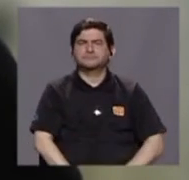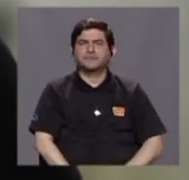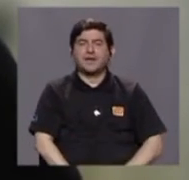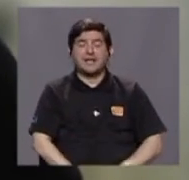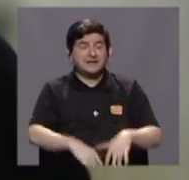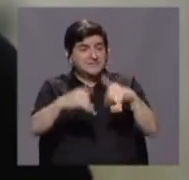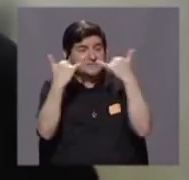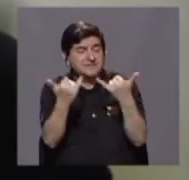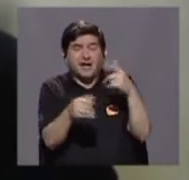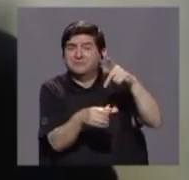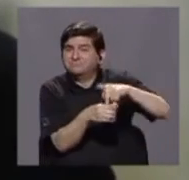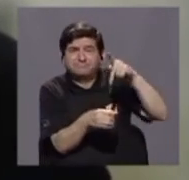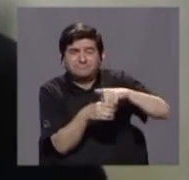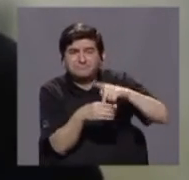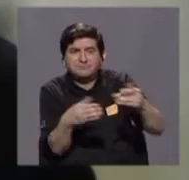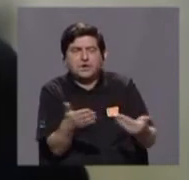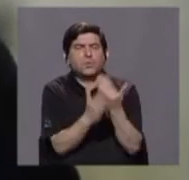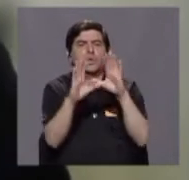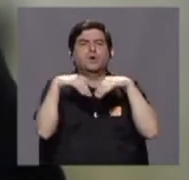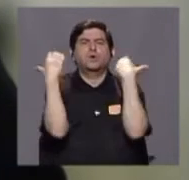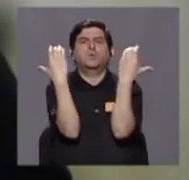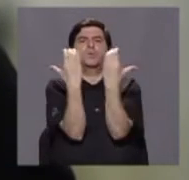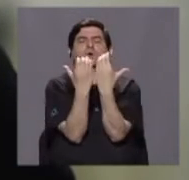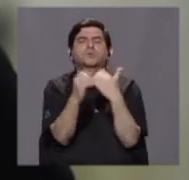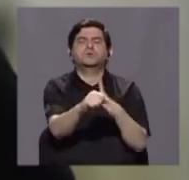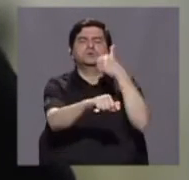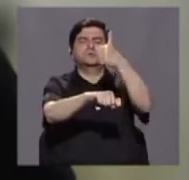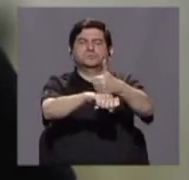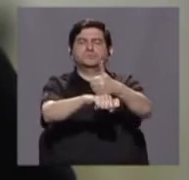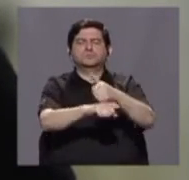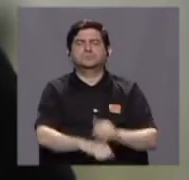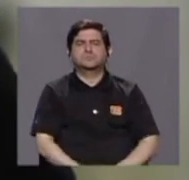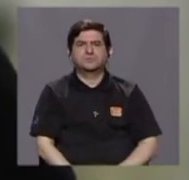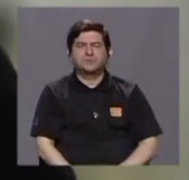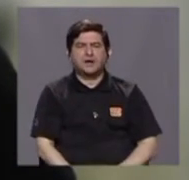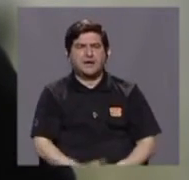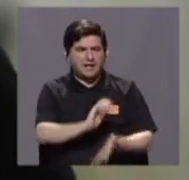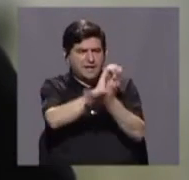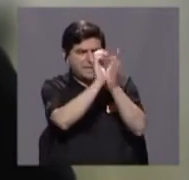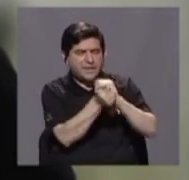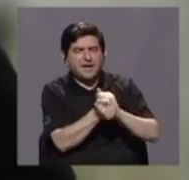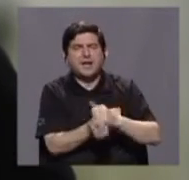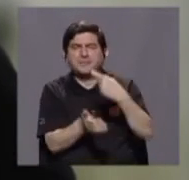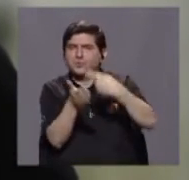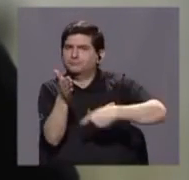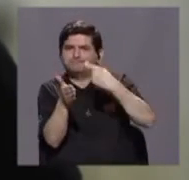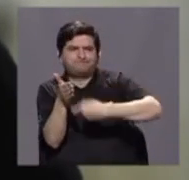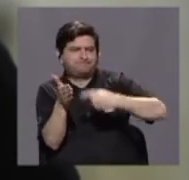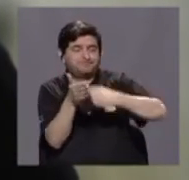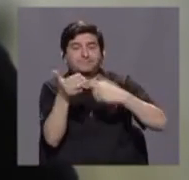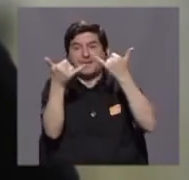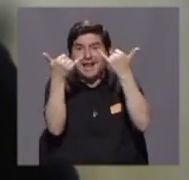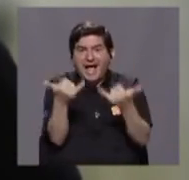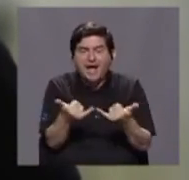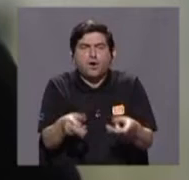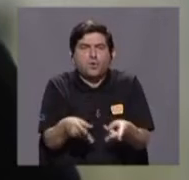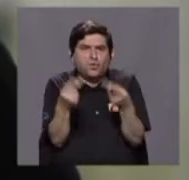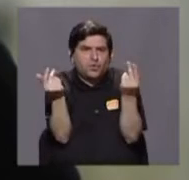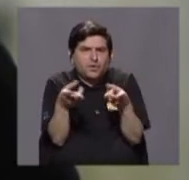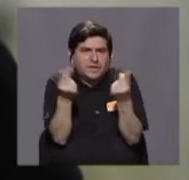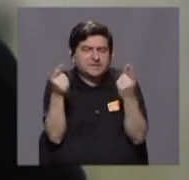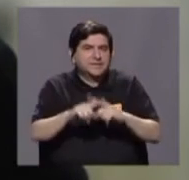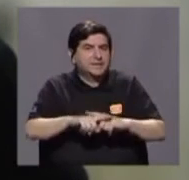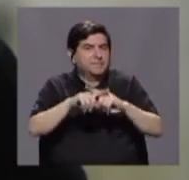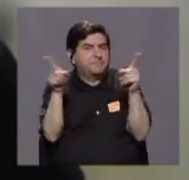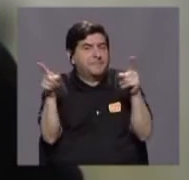entro ya a participar en la nueva comisión que se creó sobre la reforma tributaria, porque ahora estamos gastando,